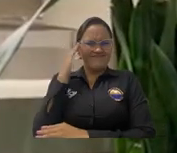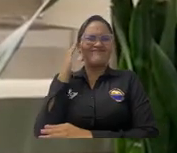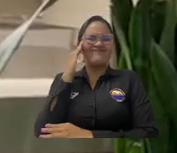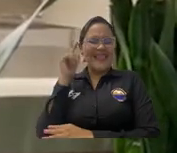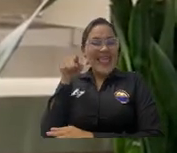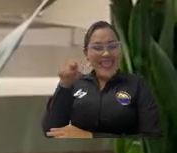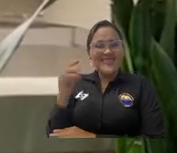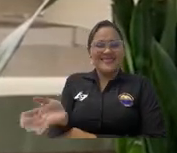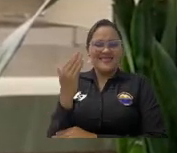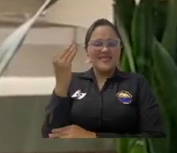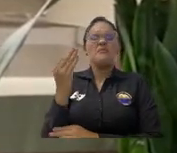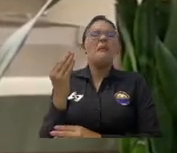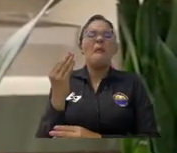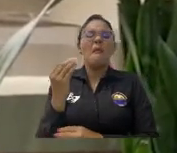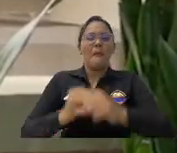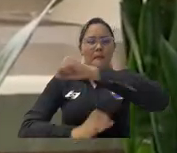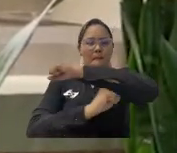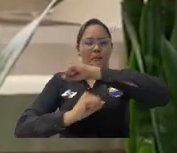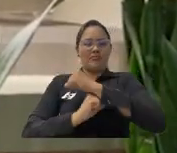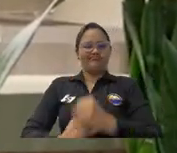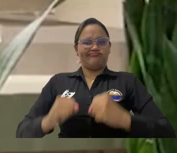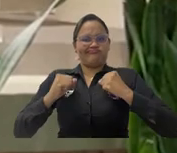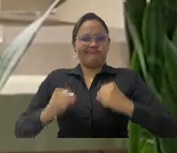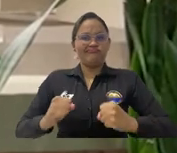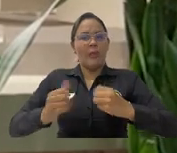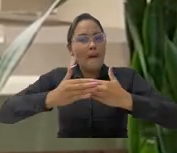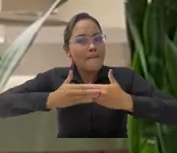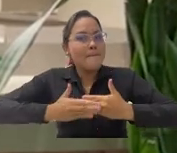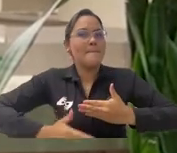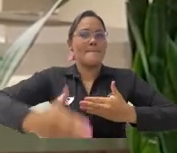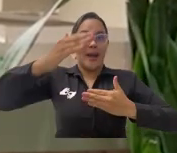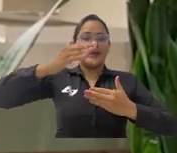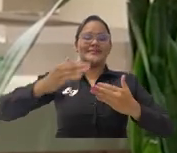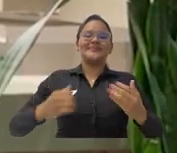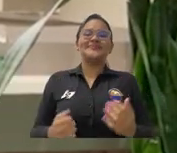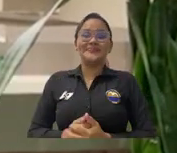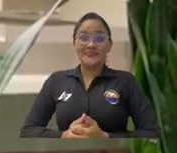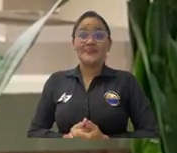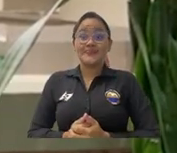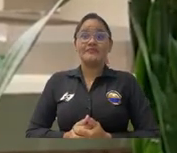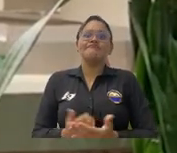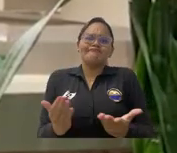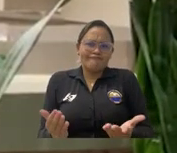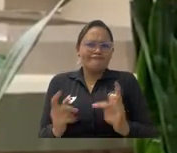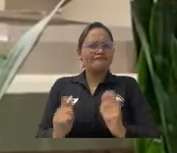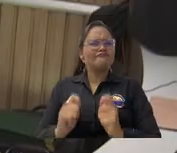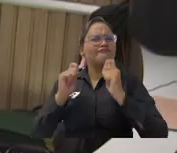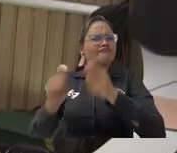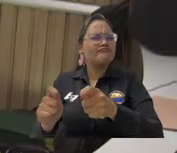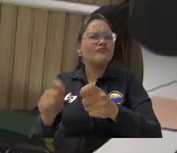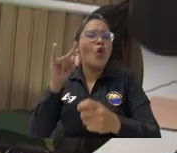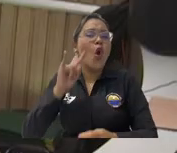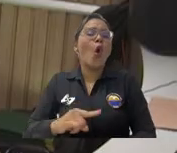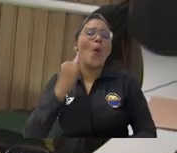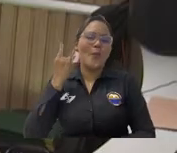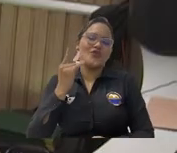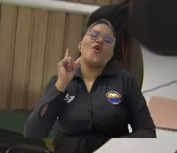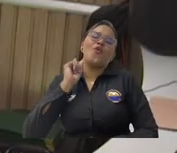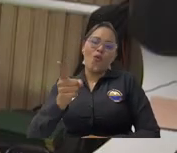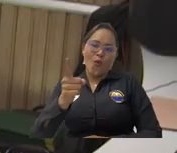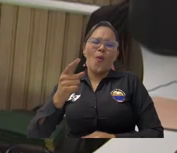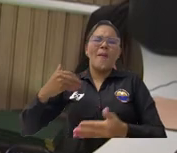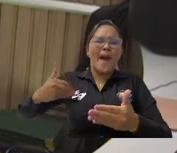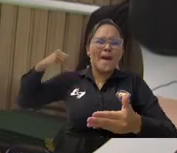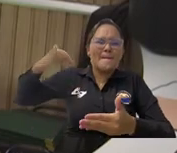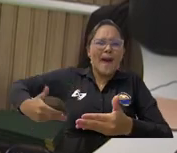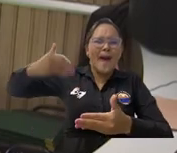Magdalena pues, van a ser una base que nos permita replicarlos en la región andina. Este nombramiento es el